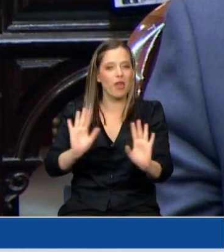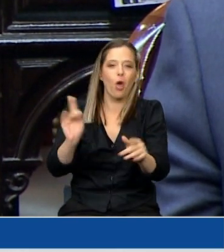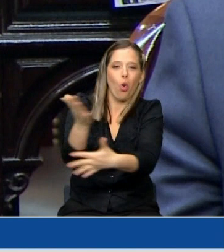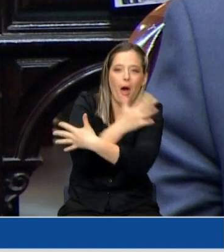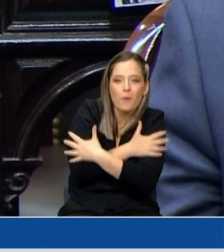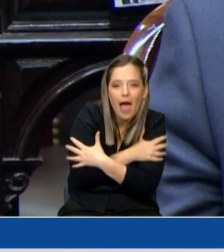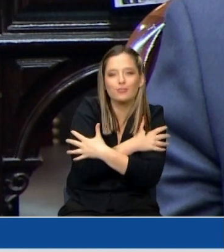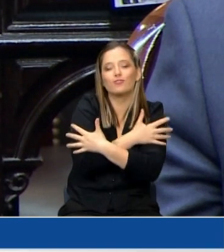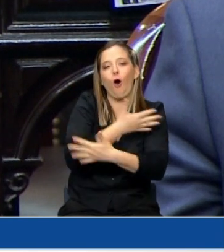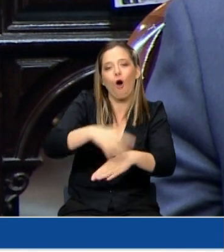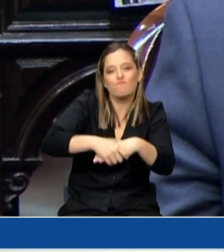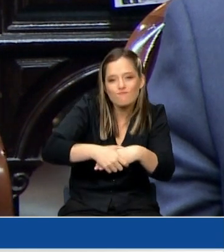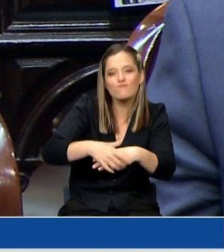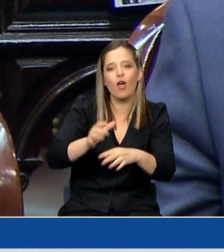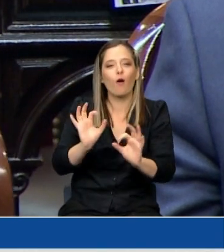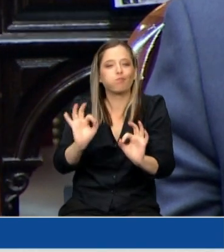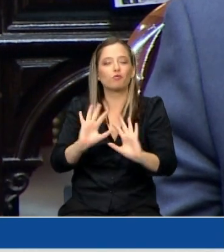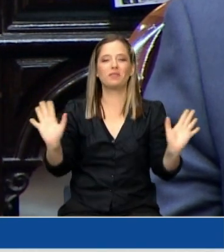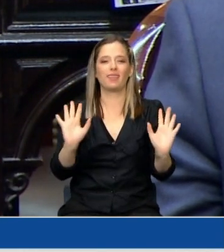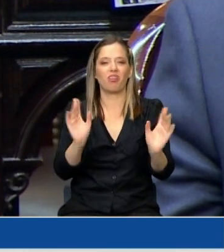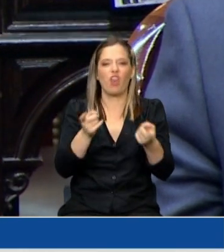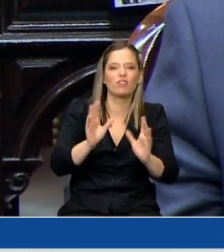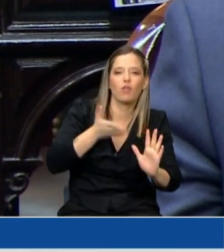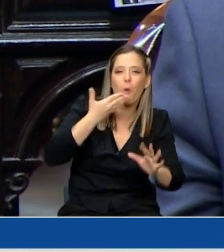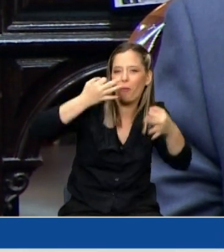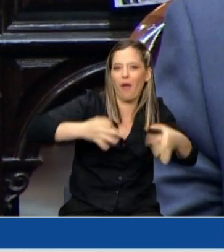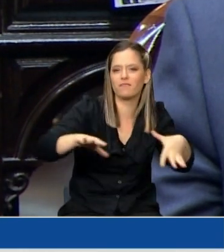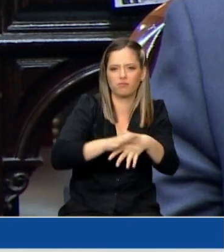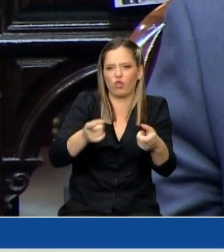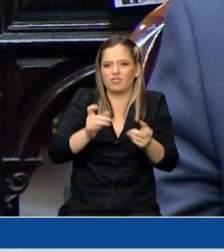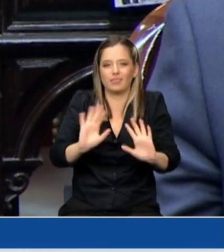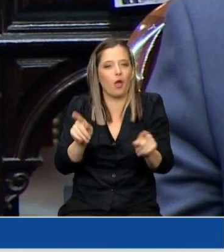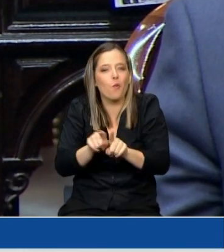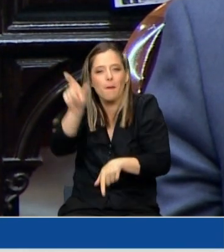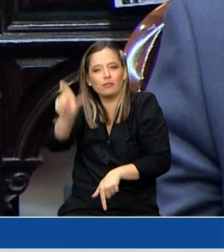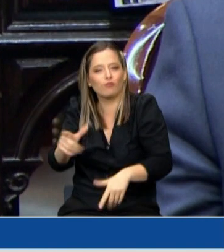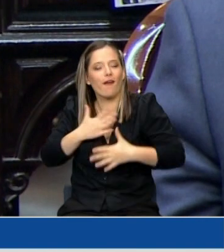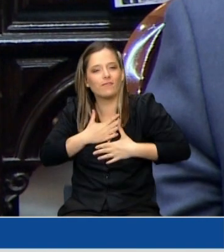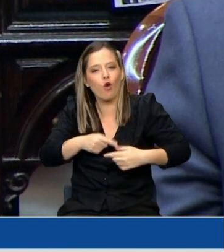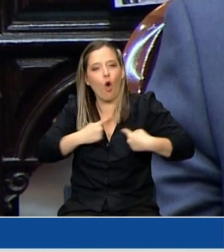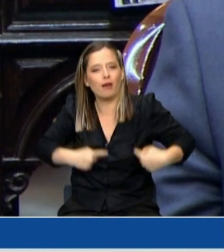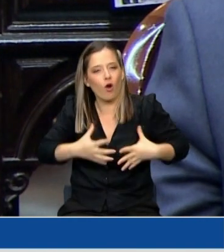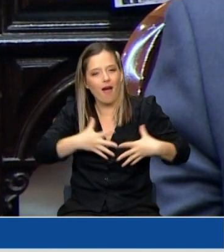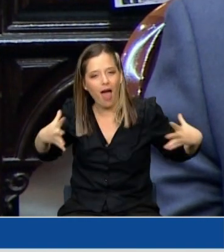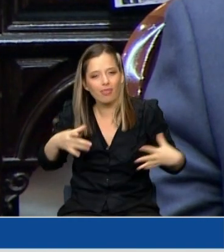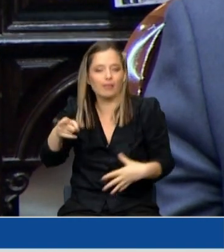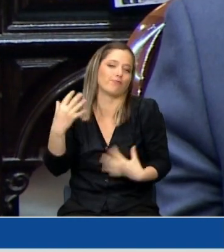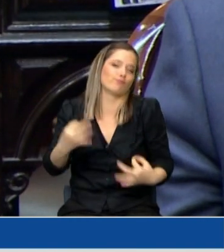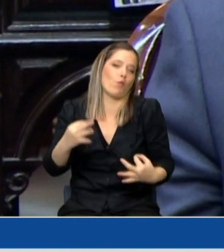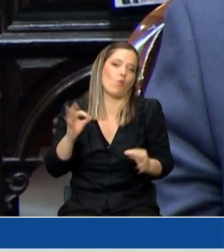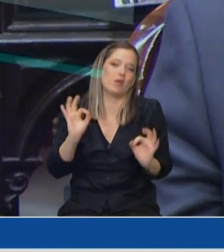con un apretón de mano, en definitiva los reemplazan con el corazón, y eso es muy bueno para